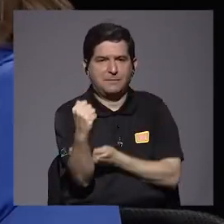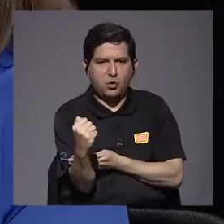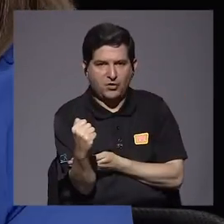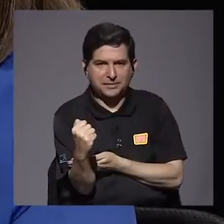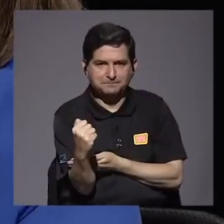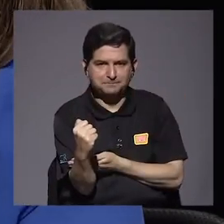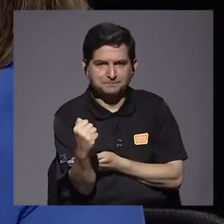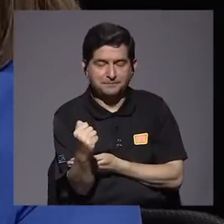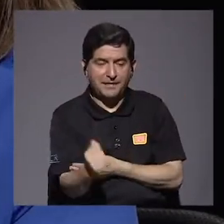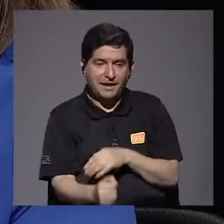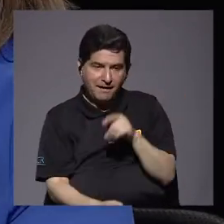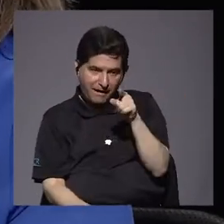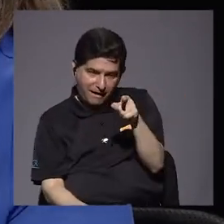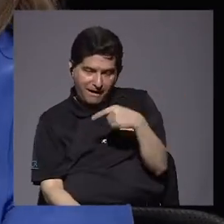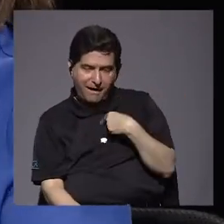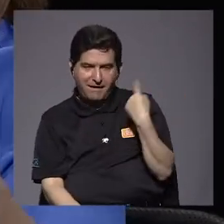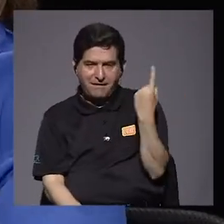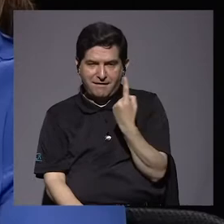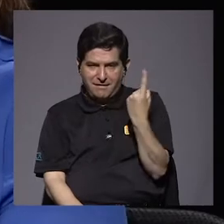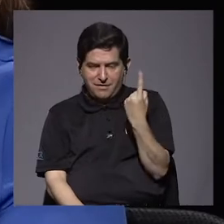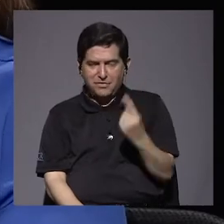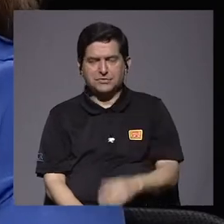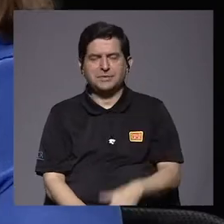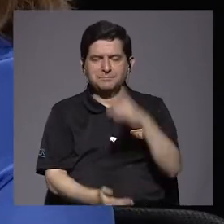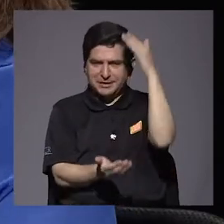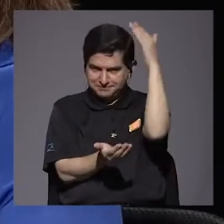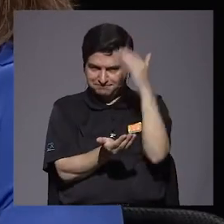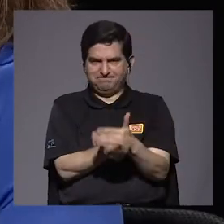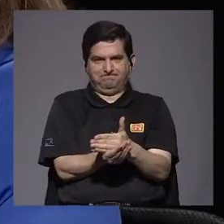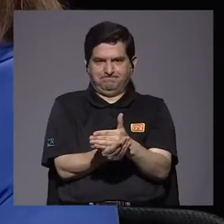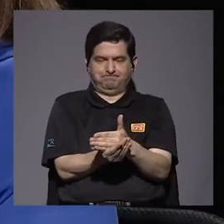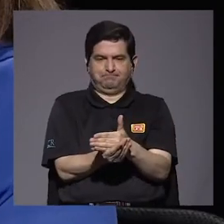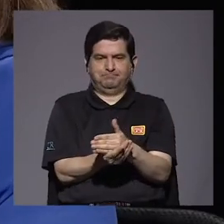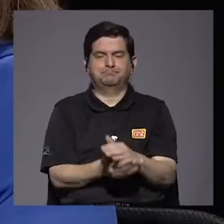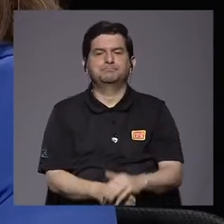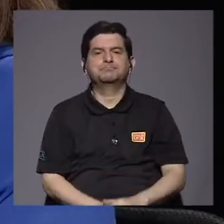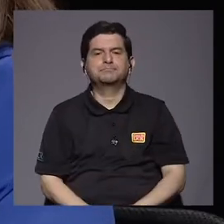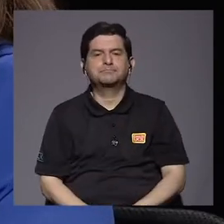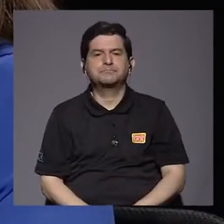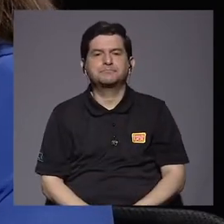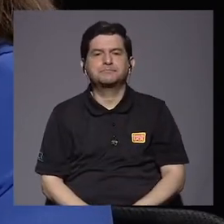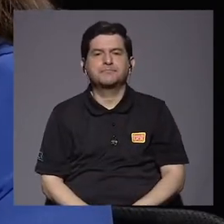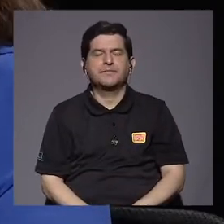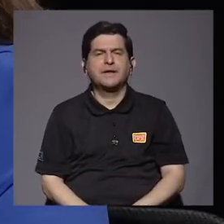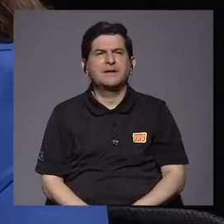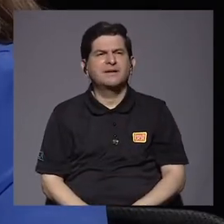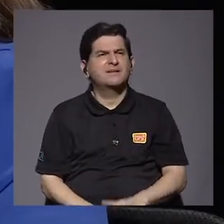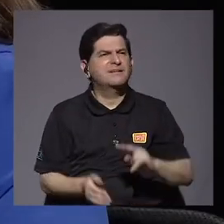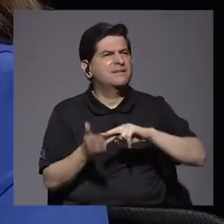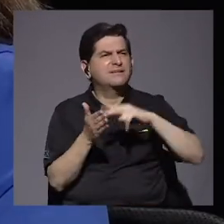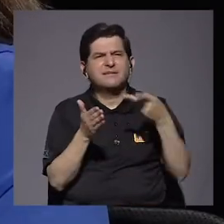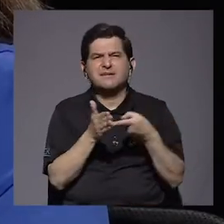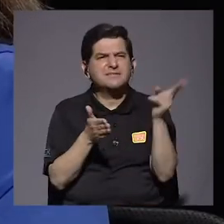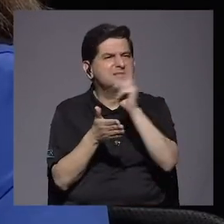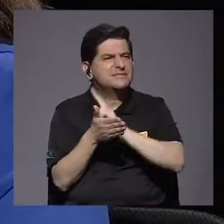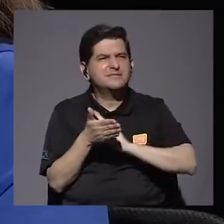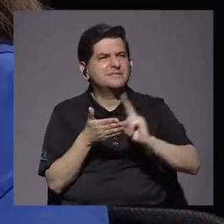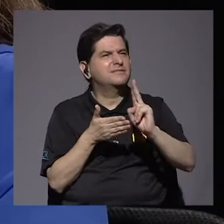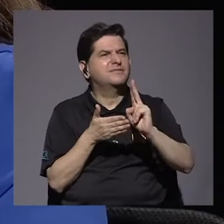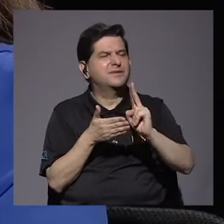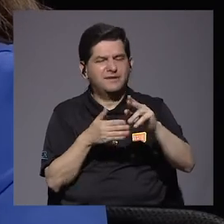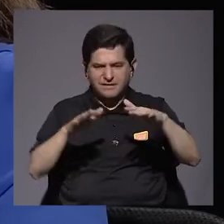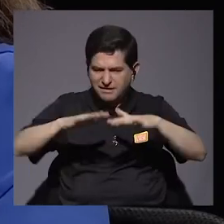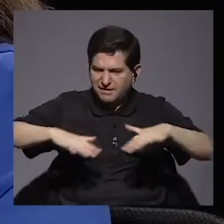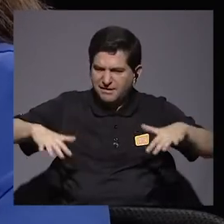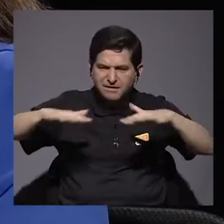Entonces ahí es donde yo siempre, digamos, hago un alto, porque yo digo, bueno, pero ¿qué es la universidad? La universidad